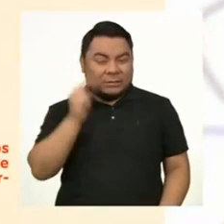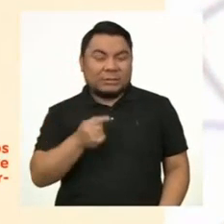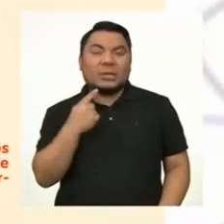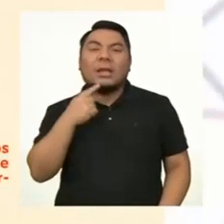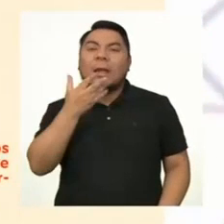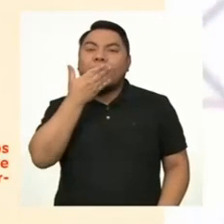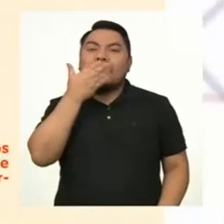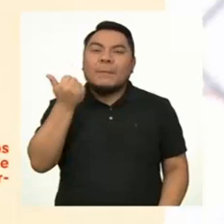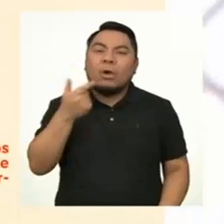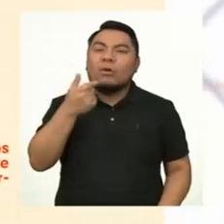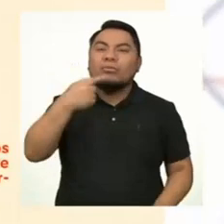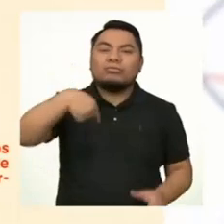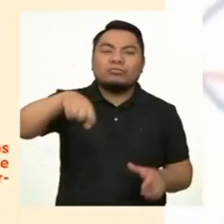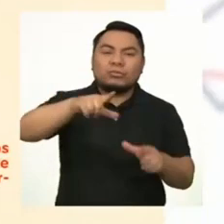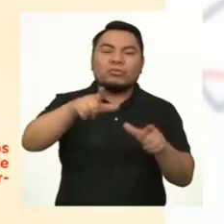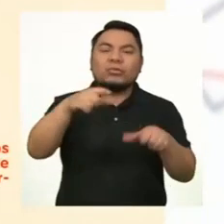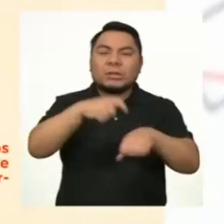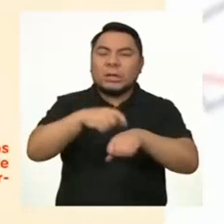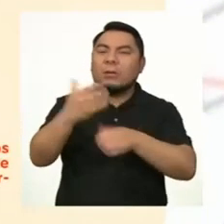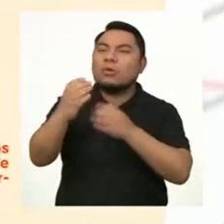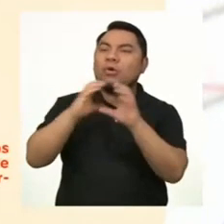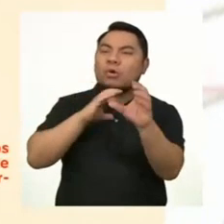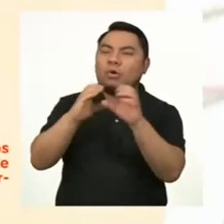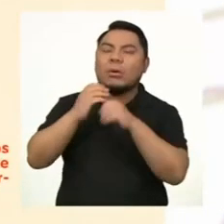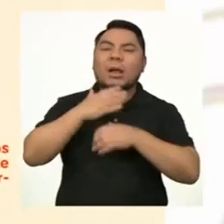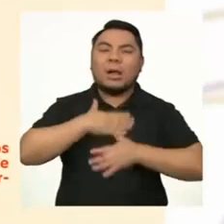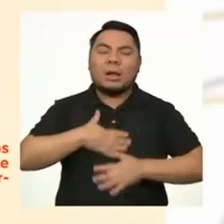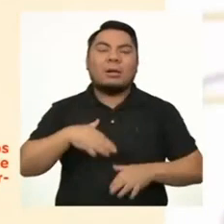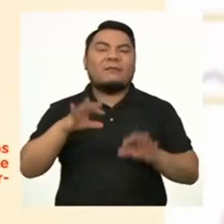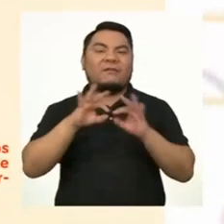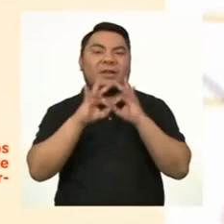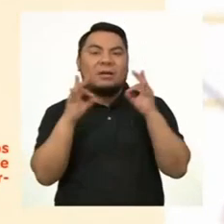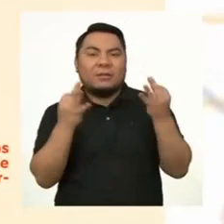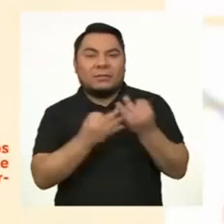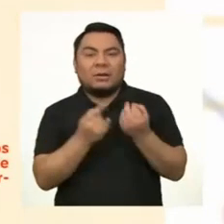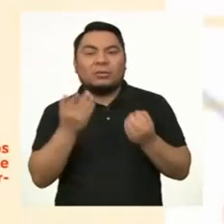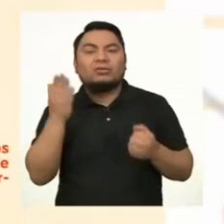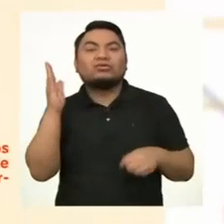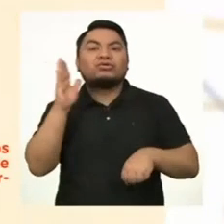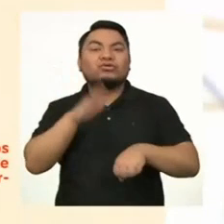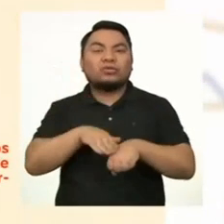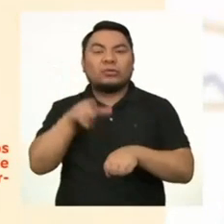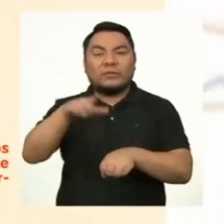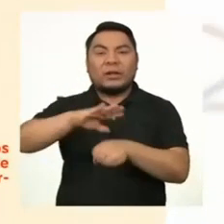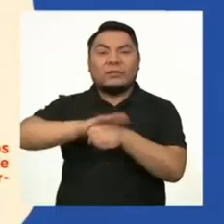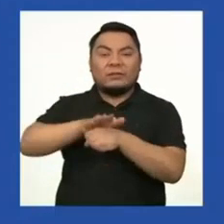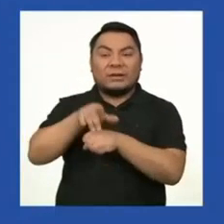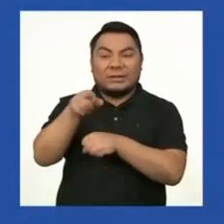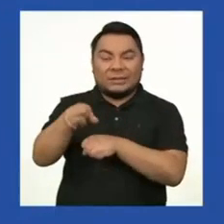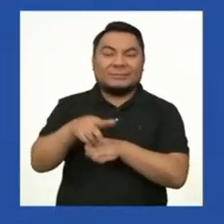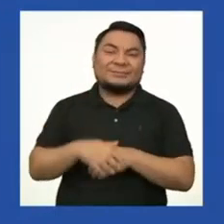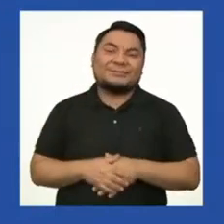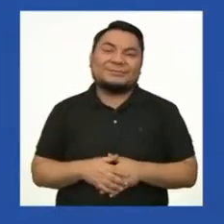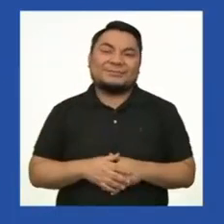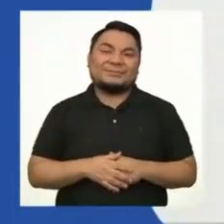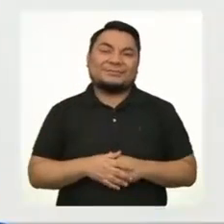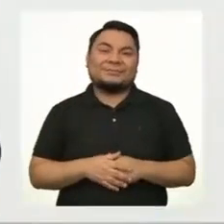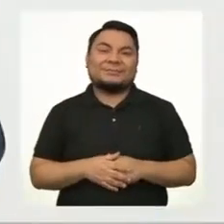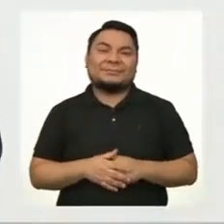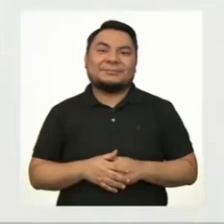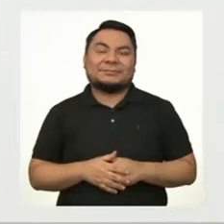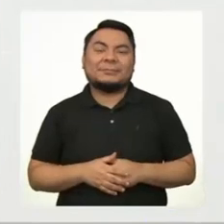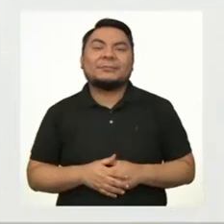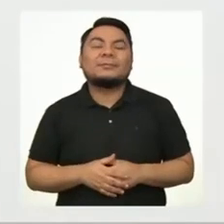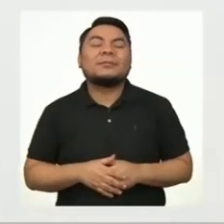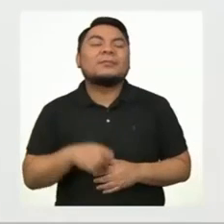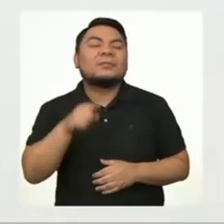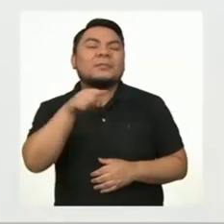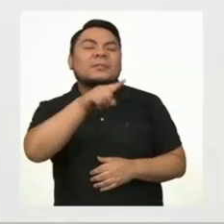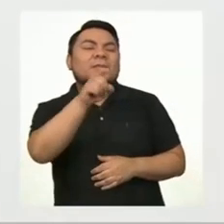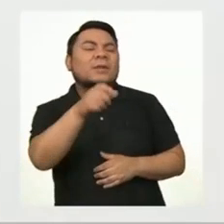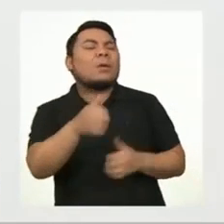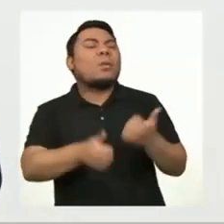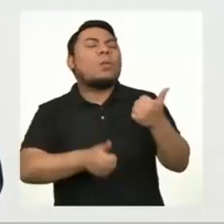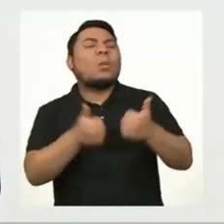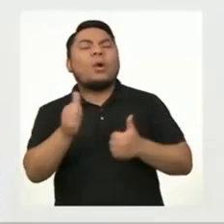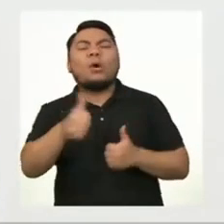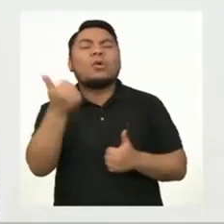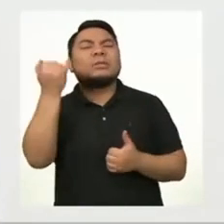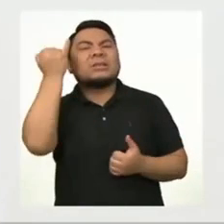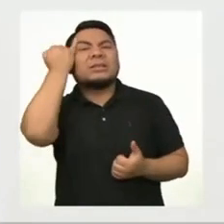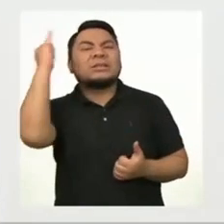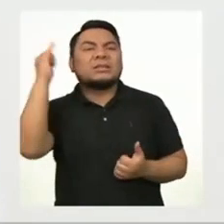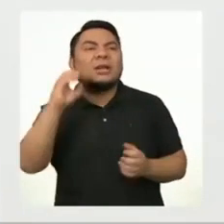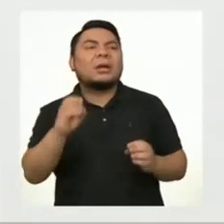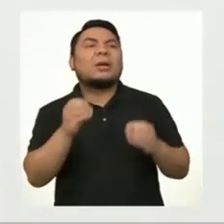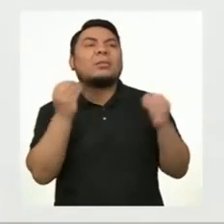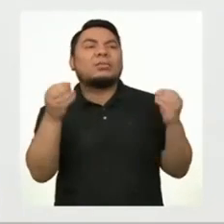generar espacios de conversación calmada con la familia acerca de la enfermedad del coronavirus. ¿Cuál era la otra idea y